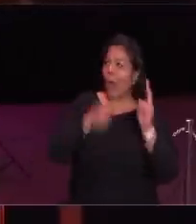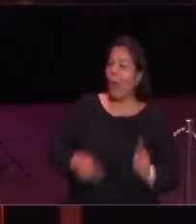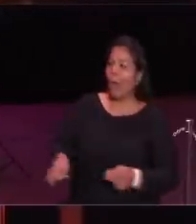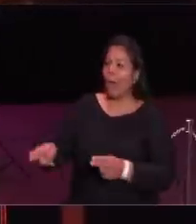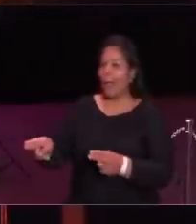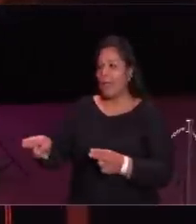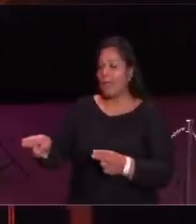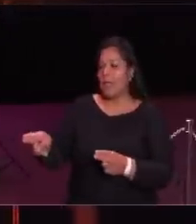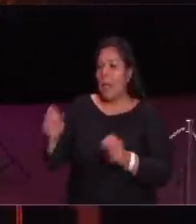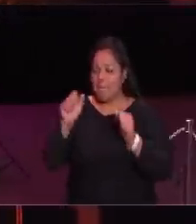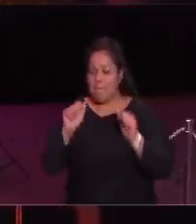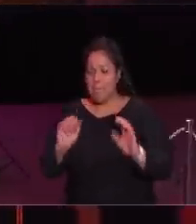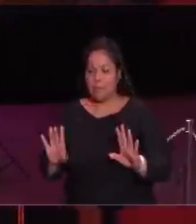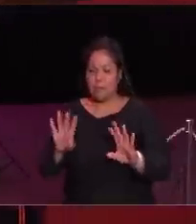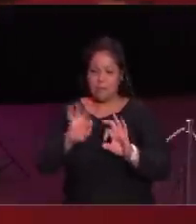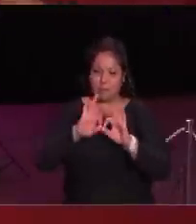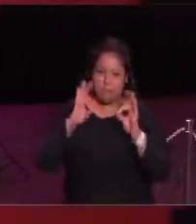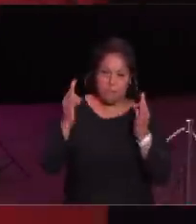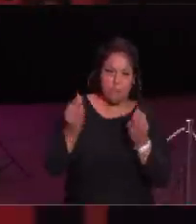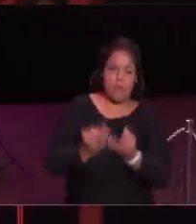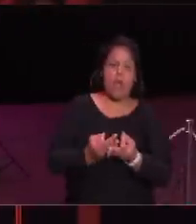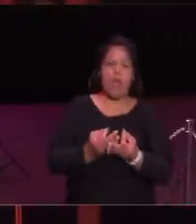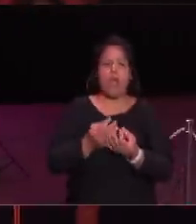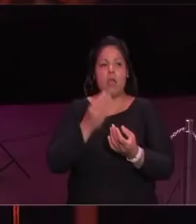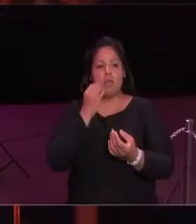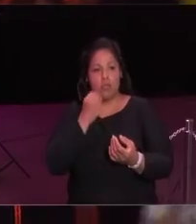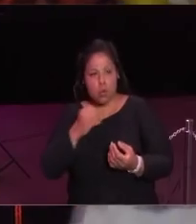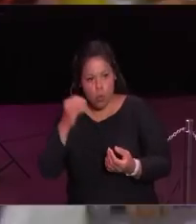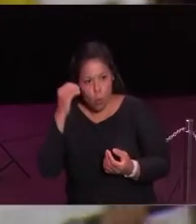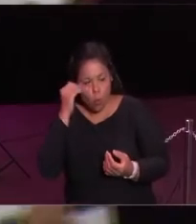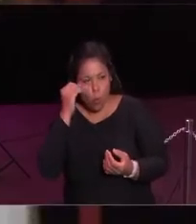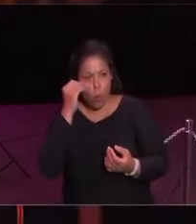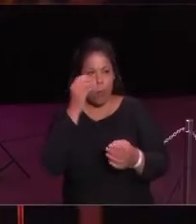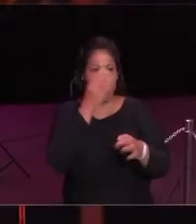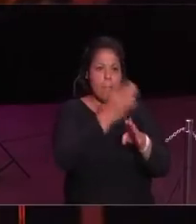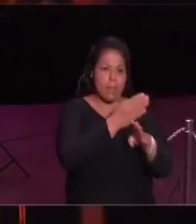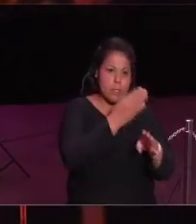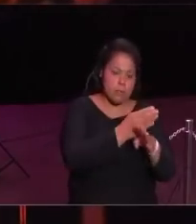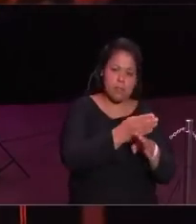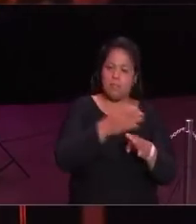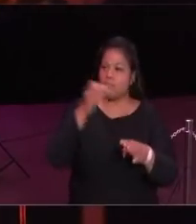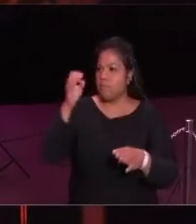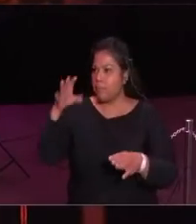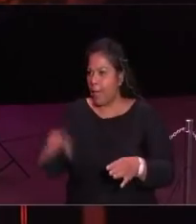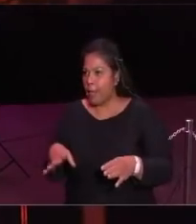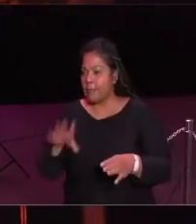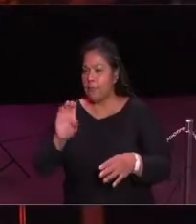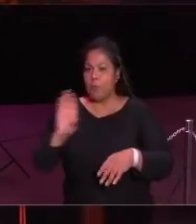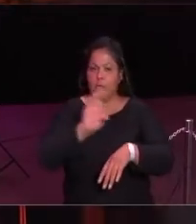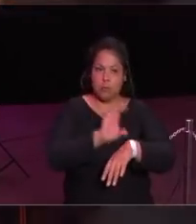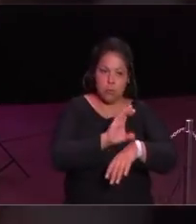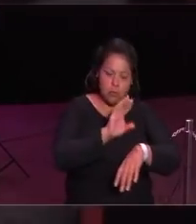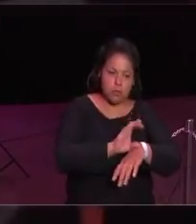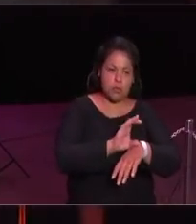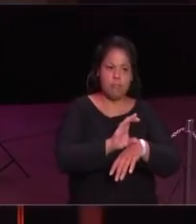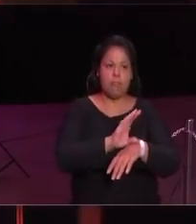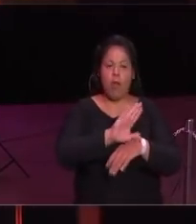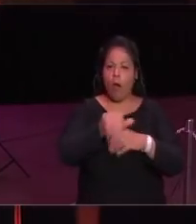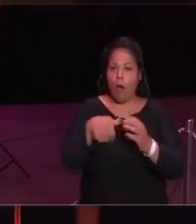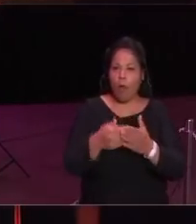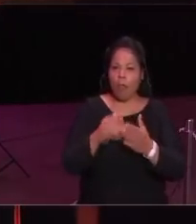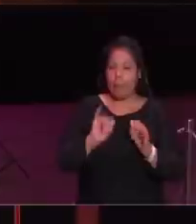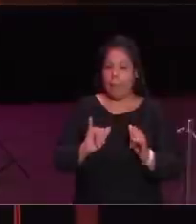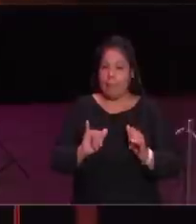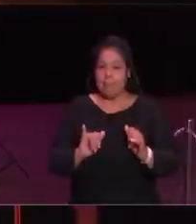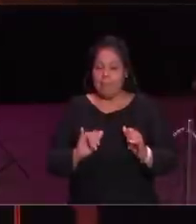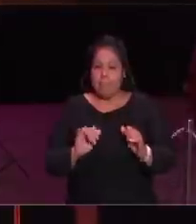bendice. Bendice sus familias, sus hogares, a los obispos, pastores. Bendice sus congregaciones. A todos los que